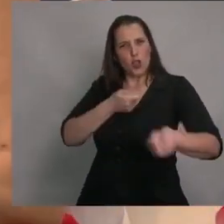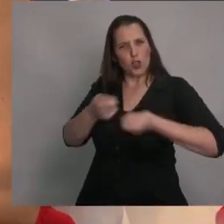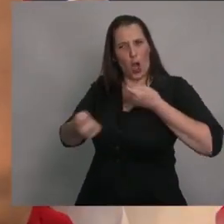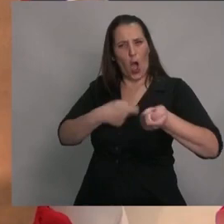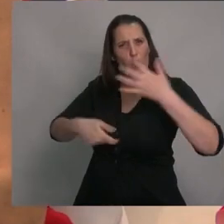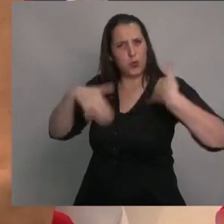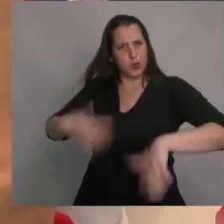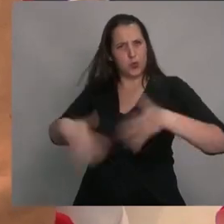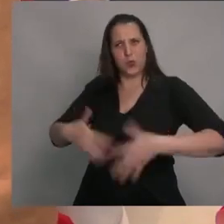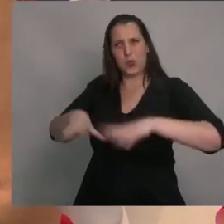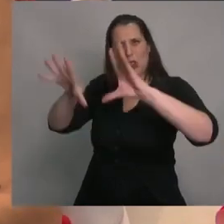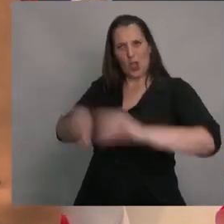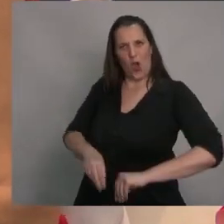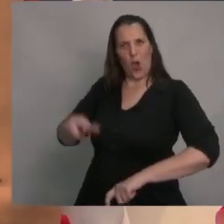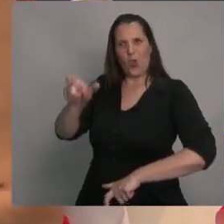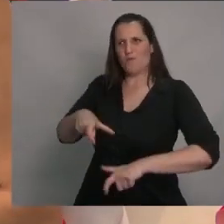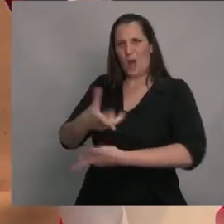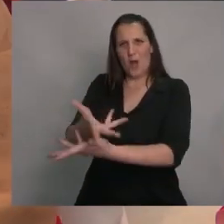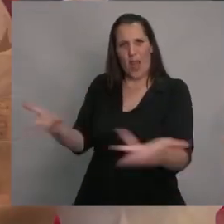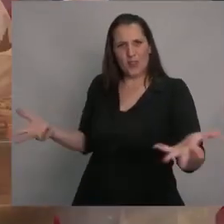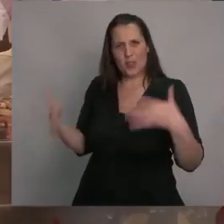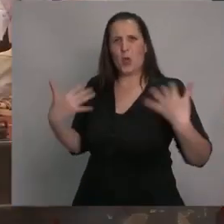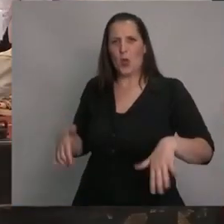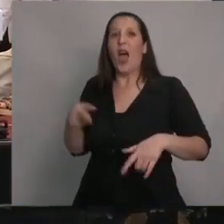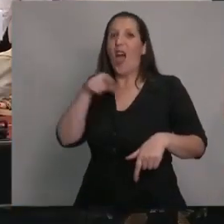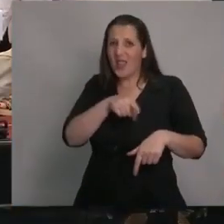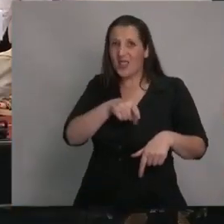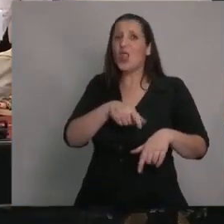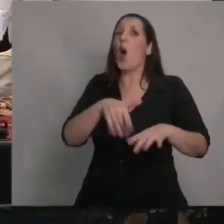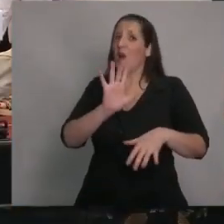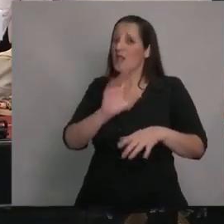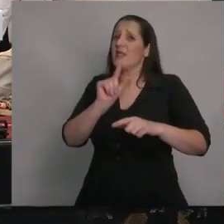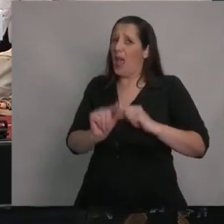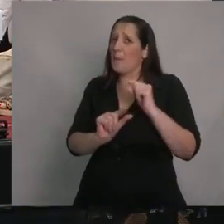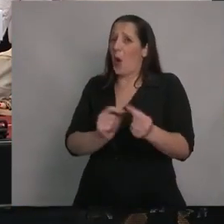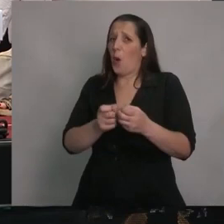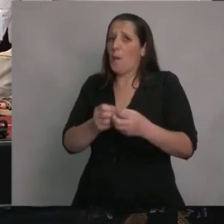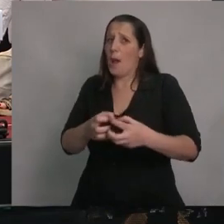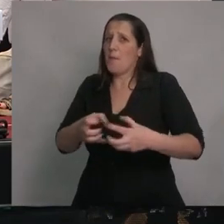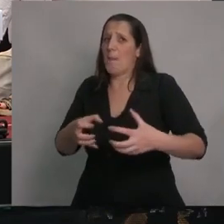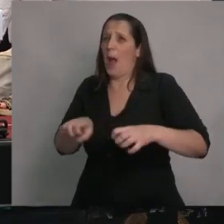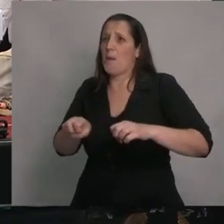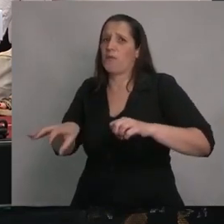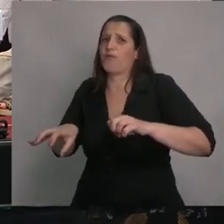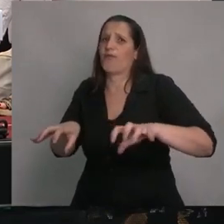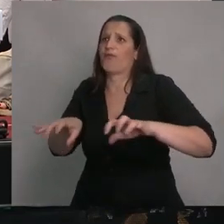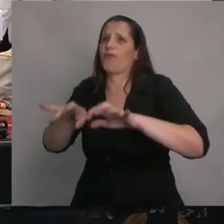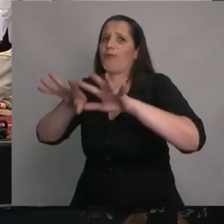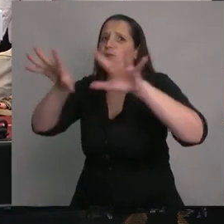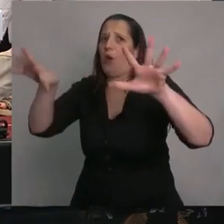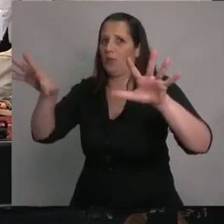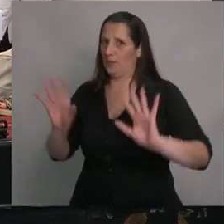de la población y de los territorios, y esos espacios son cada vez más extensos. Y ahí vemos,